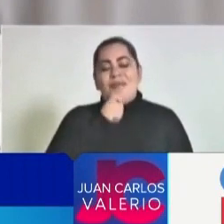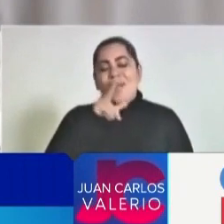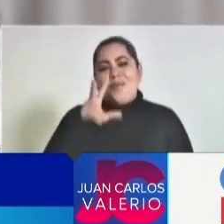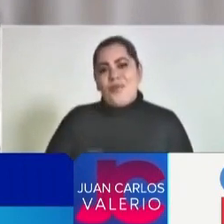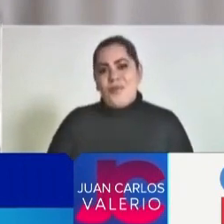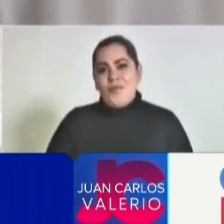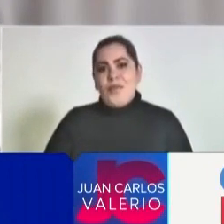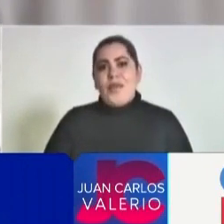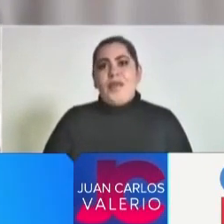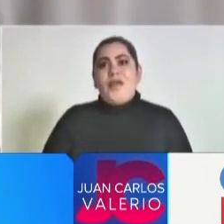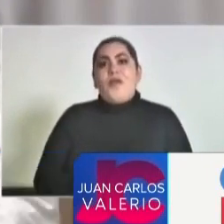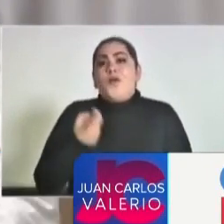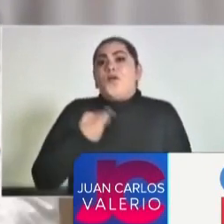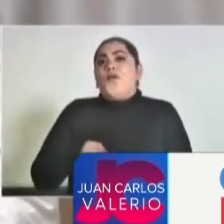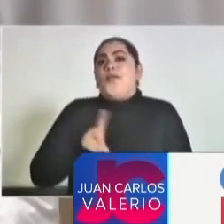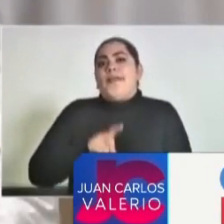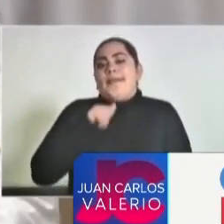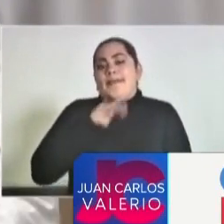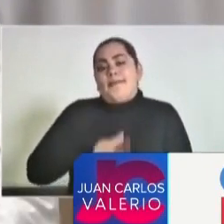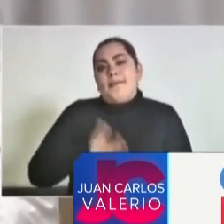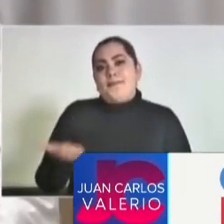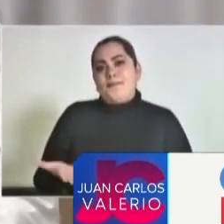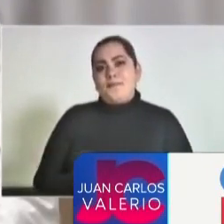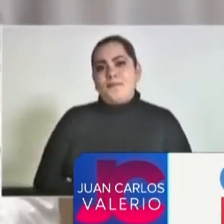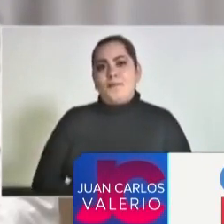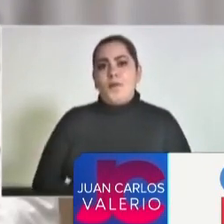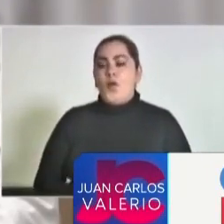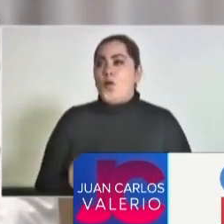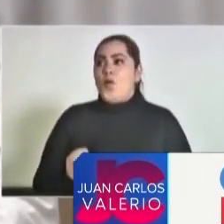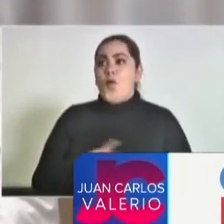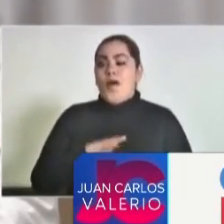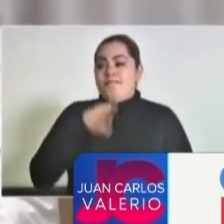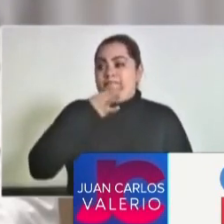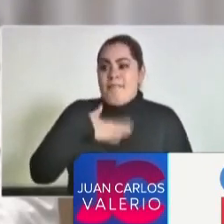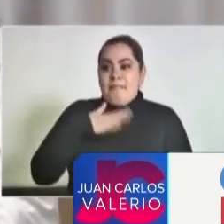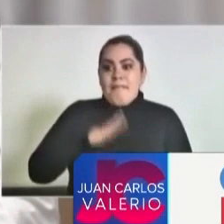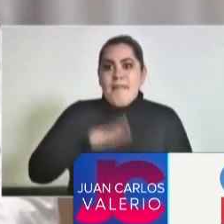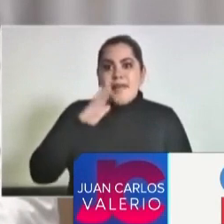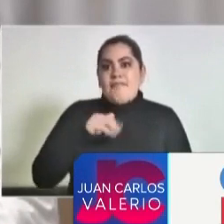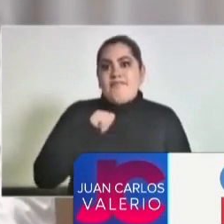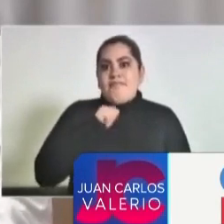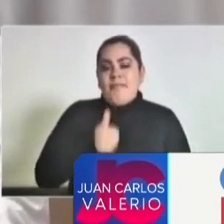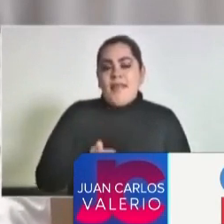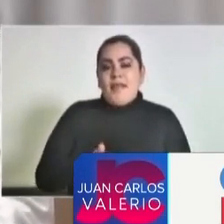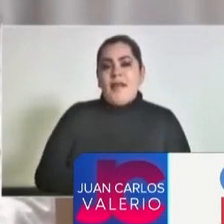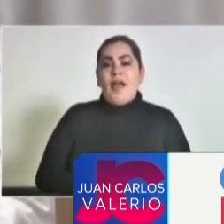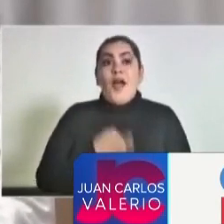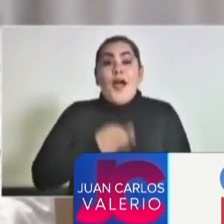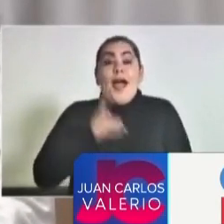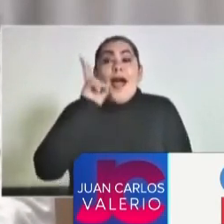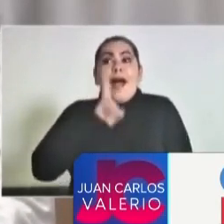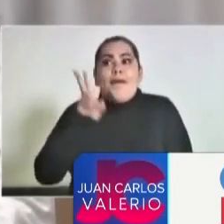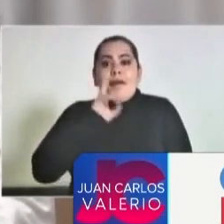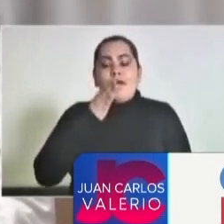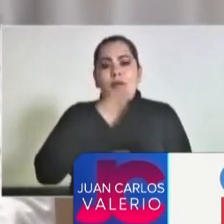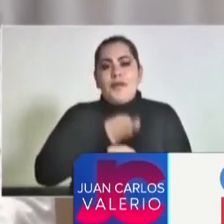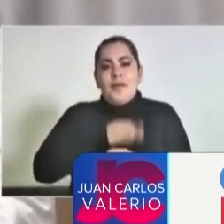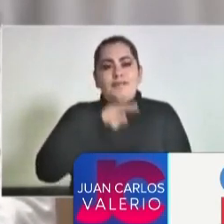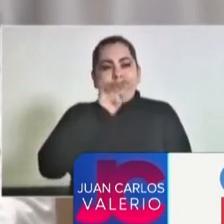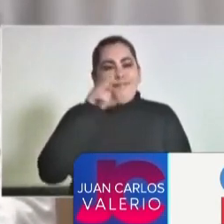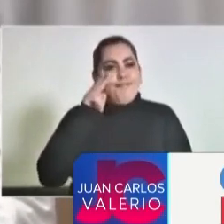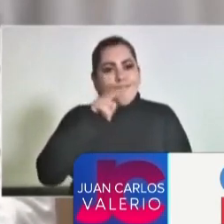todavía. Es un día. No anuncia nada. Vamos a ver el